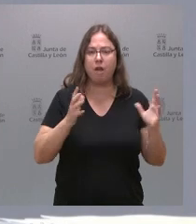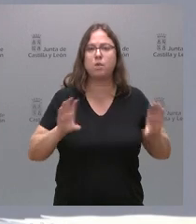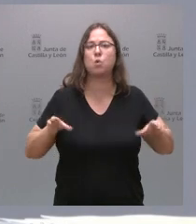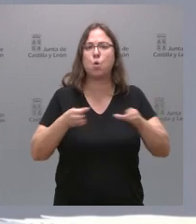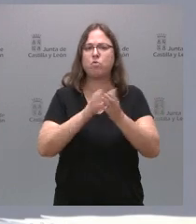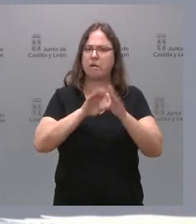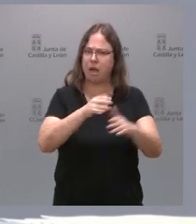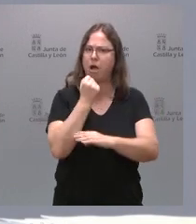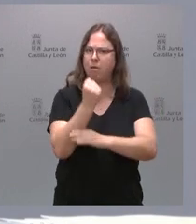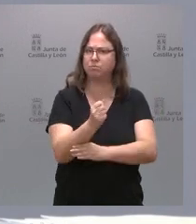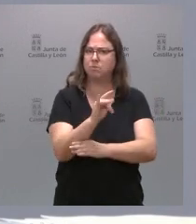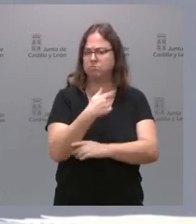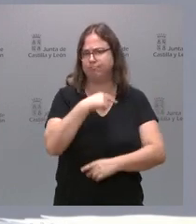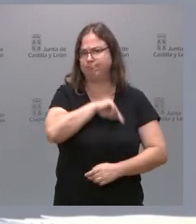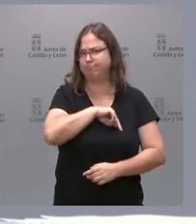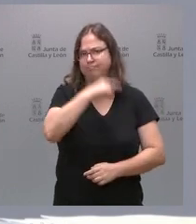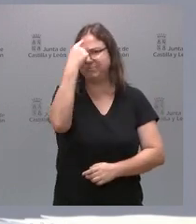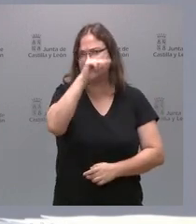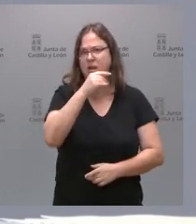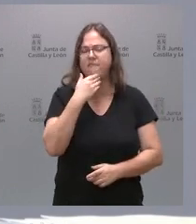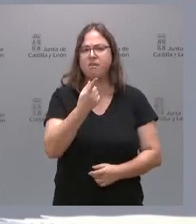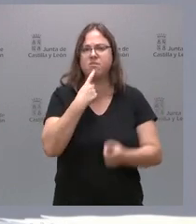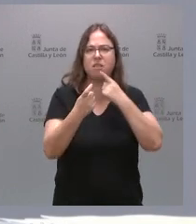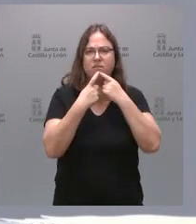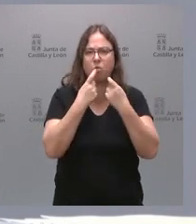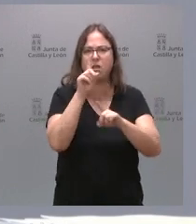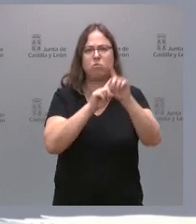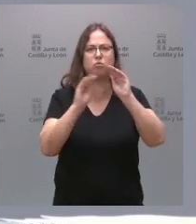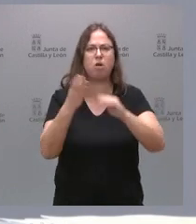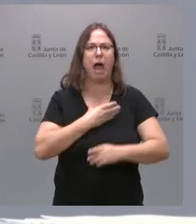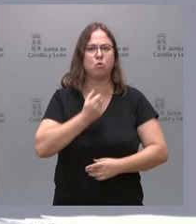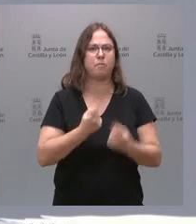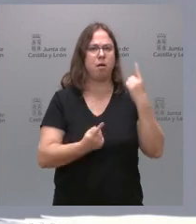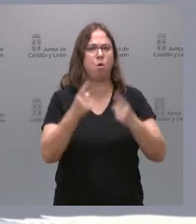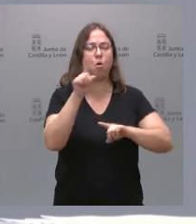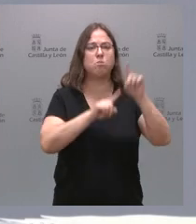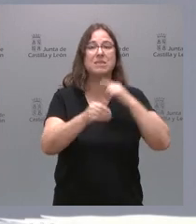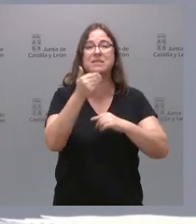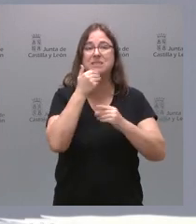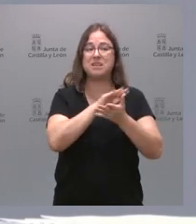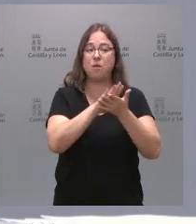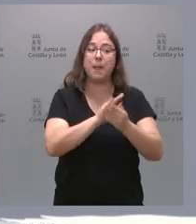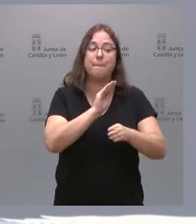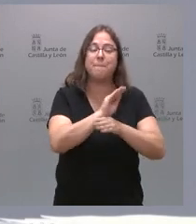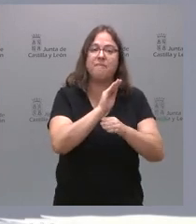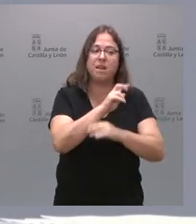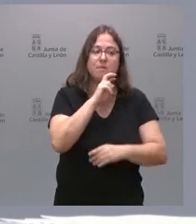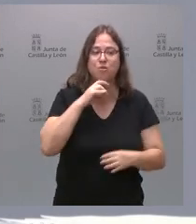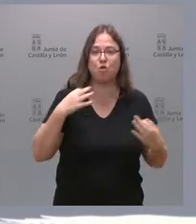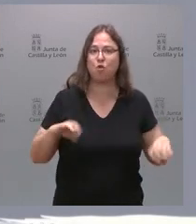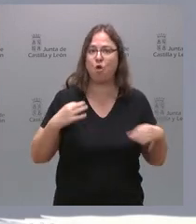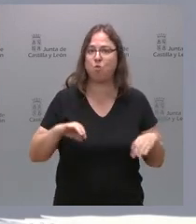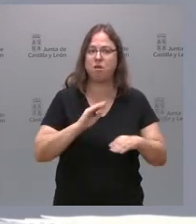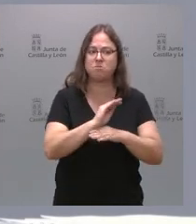va a estar allí porque somos conscientes a veces de la dificultad financiera que pueden tener algunos ayuntamientos si se habla de lo que es el mantenimiento ordinario